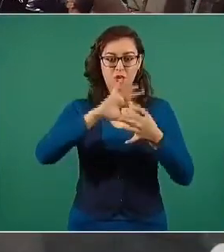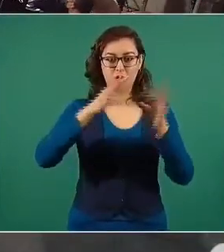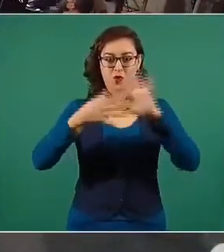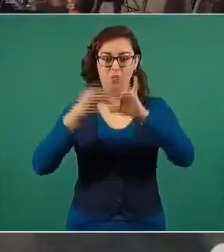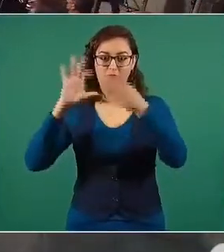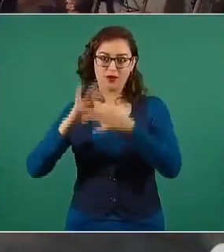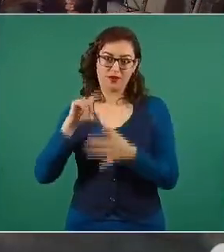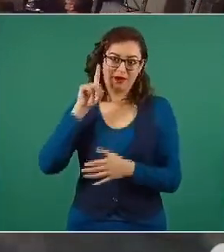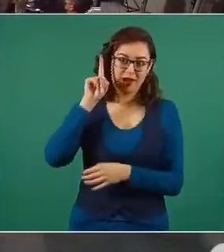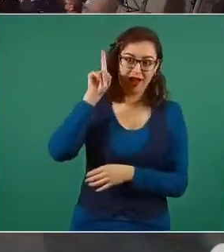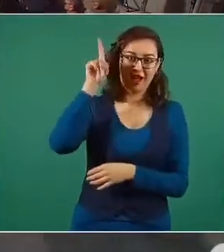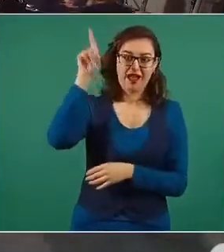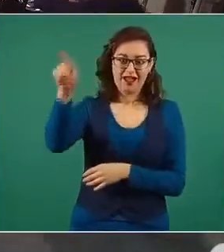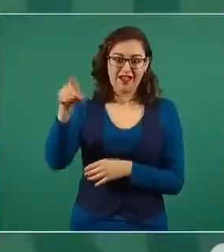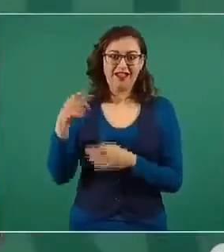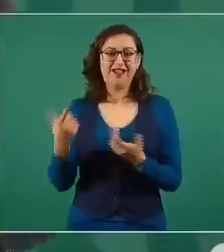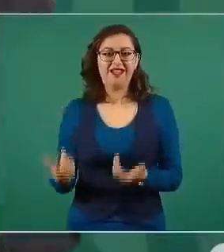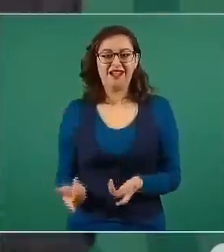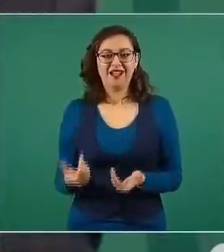señor presidente. Muy bien.